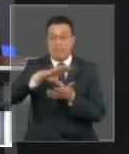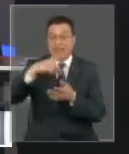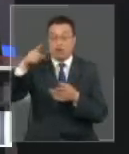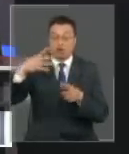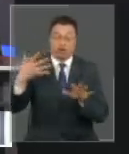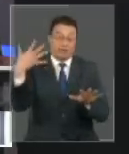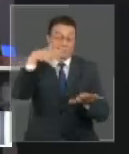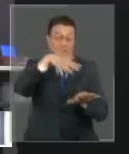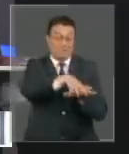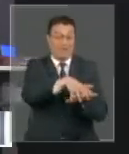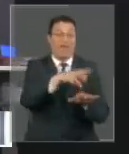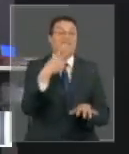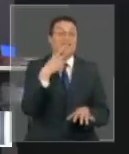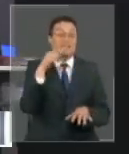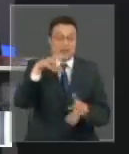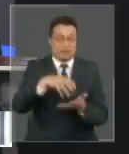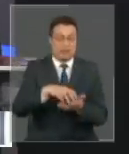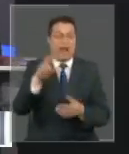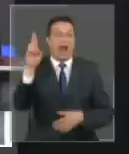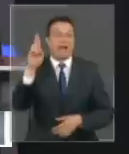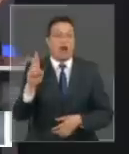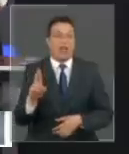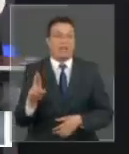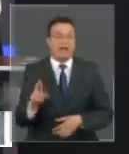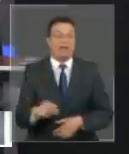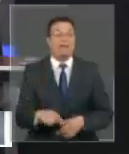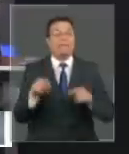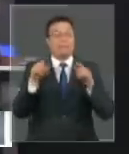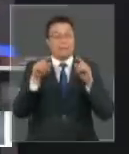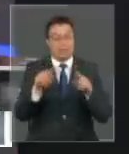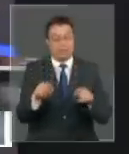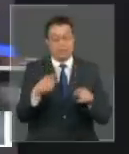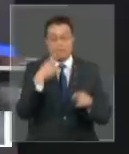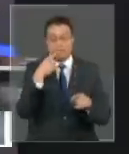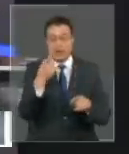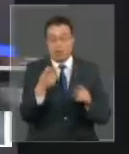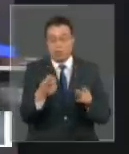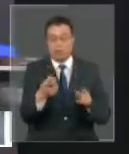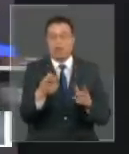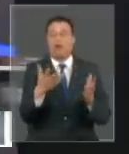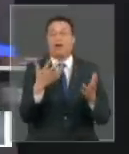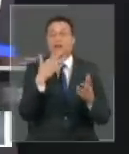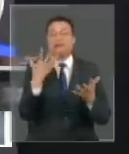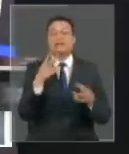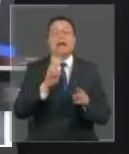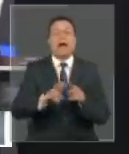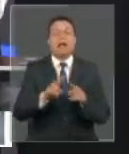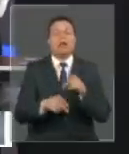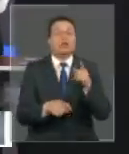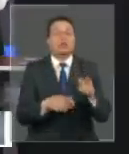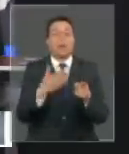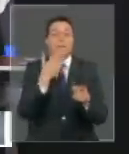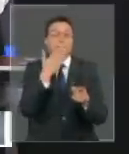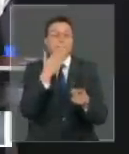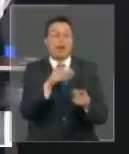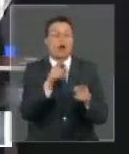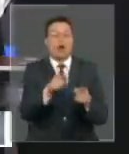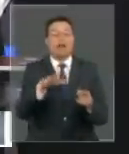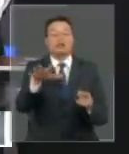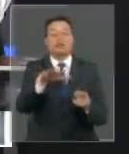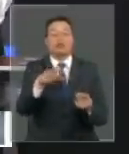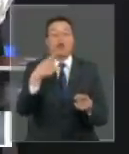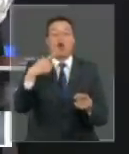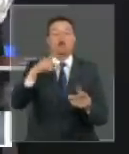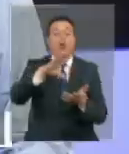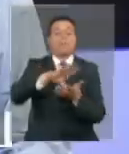que viven en Recoleta, para solo como contexto. La pregunta de Natalia fue bien clara. ¿Qué haría usted para mejorar la condición y la situación que